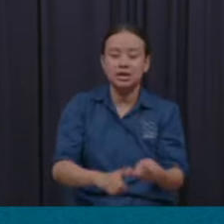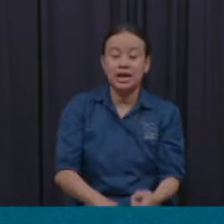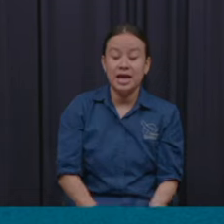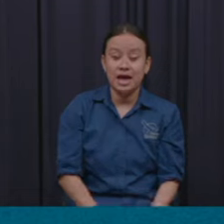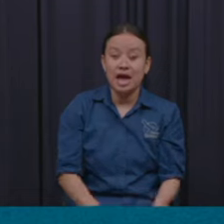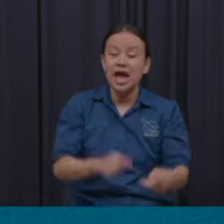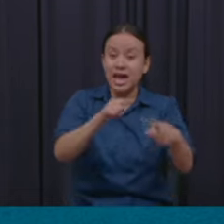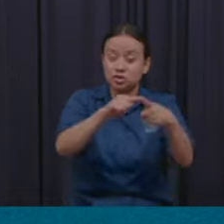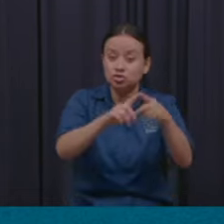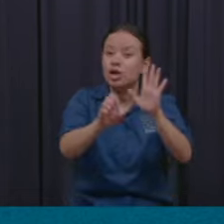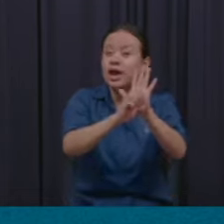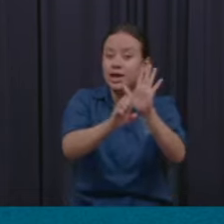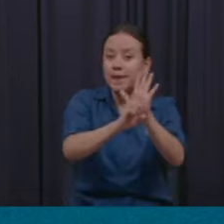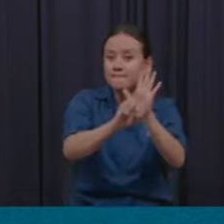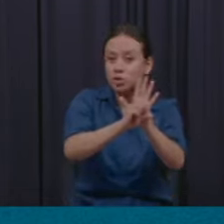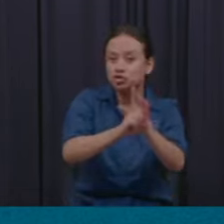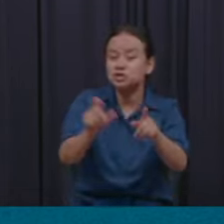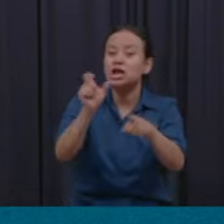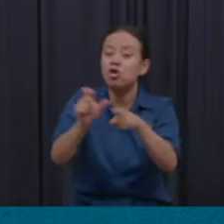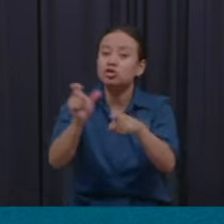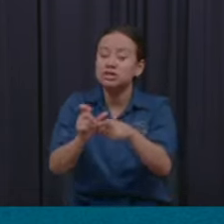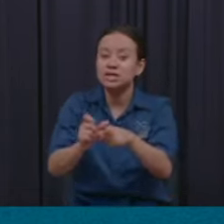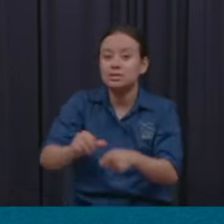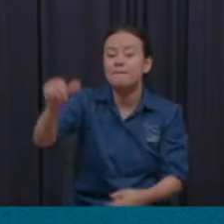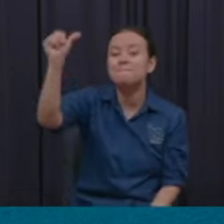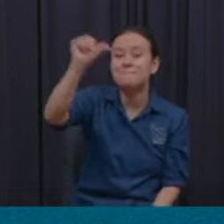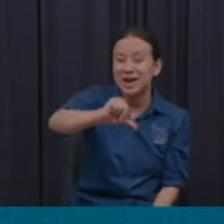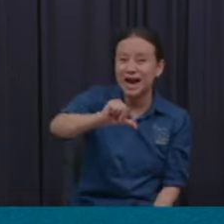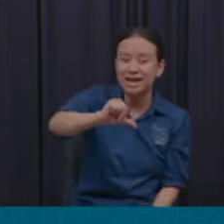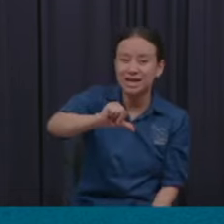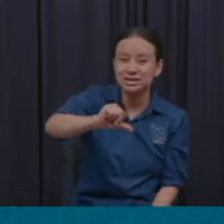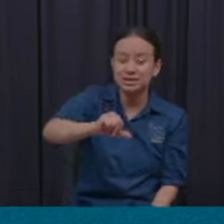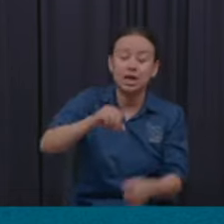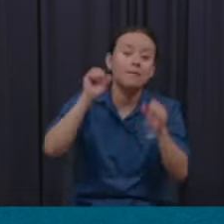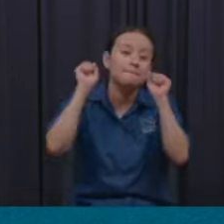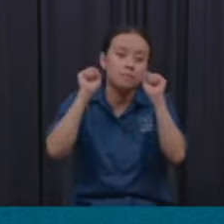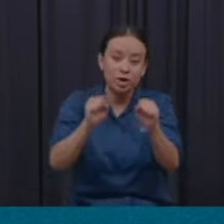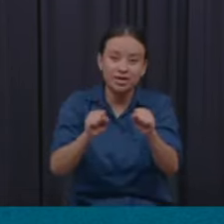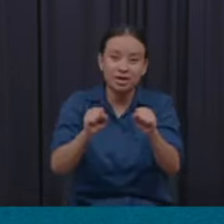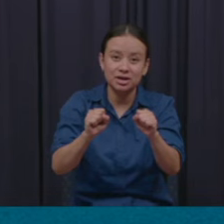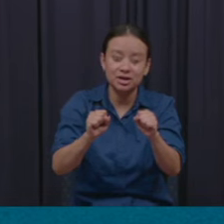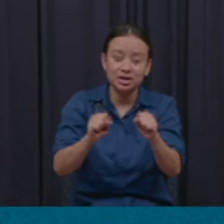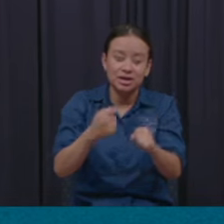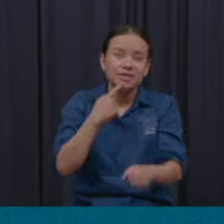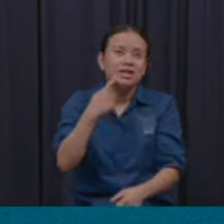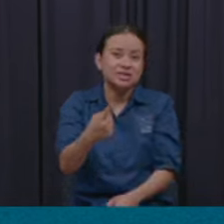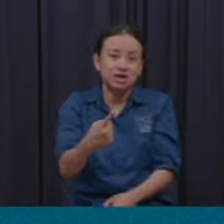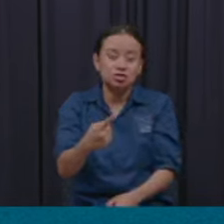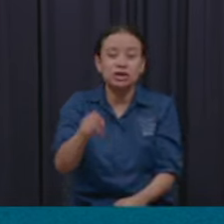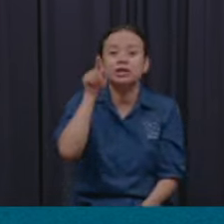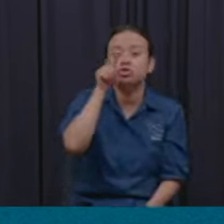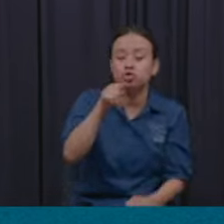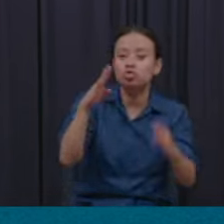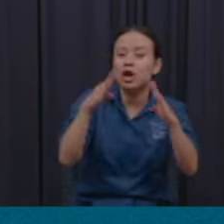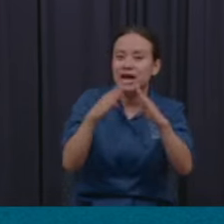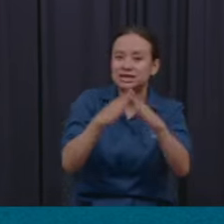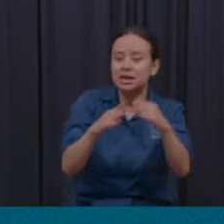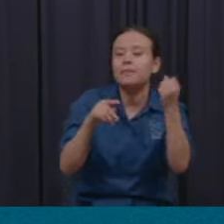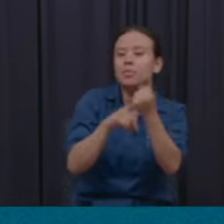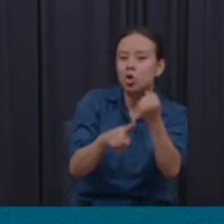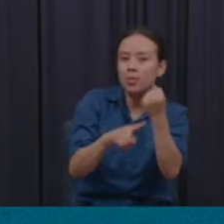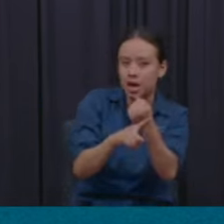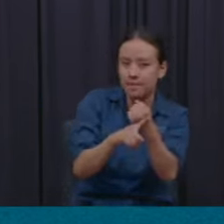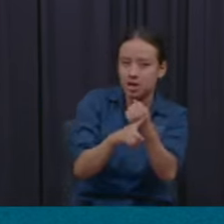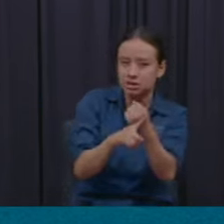como un resumen de cosas que podrían revelar de que algo no está bien en